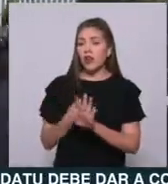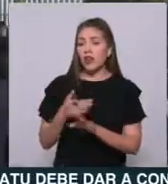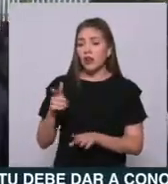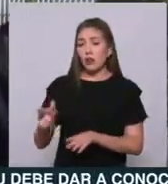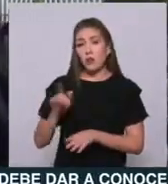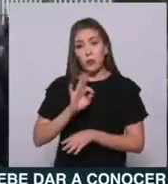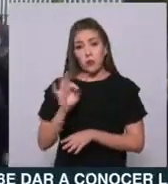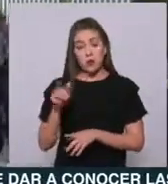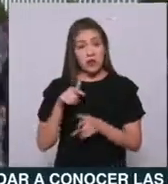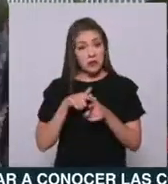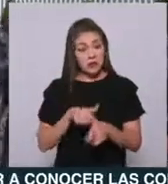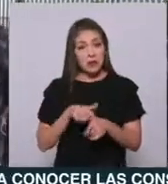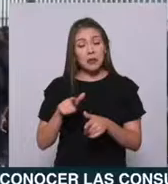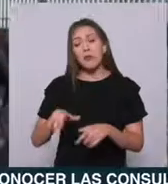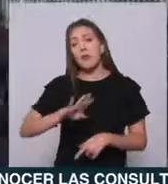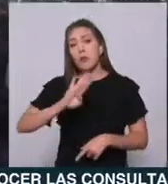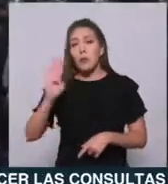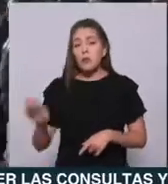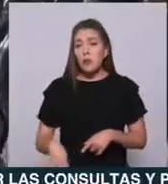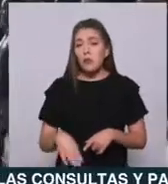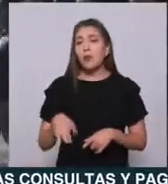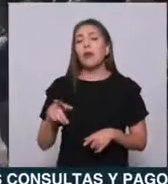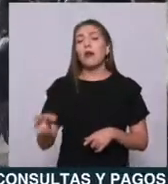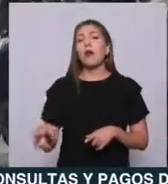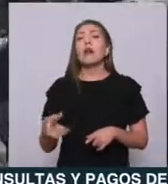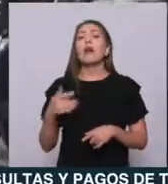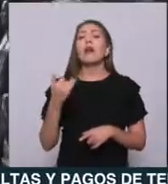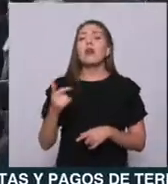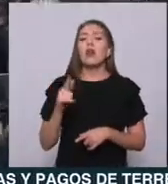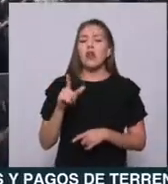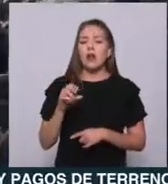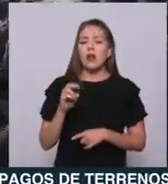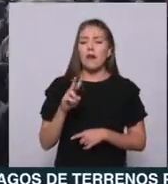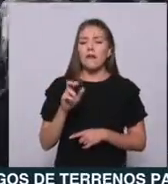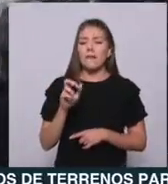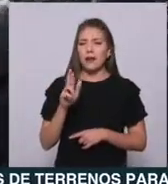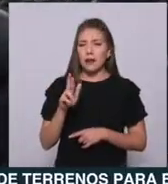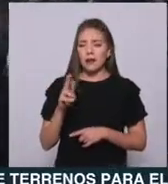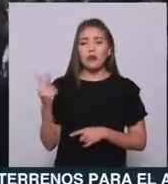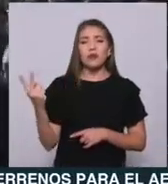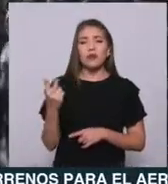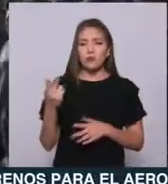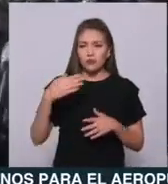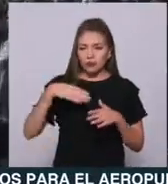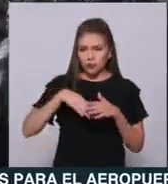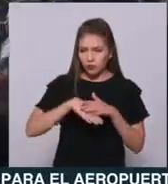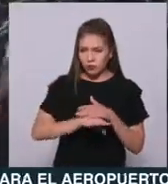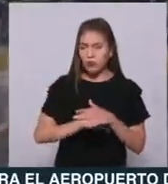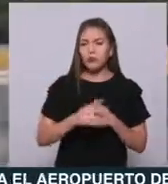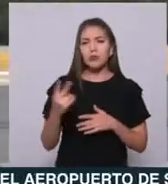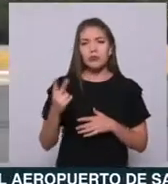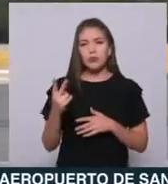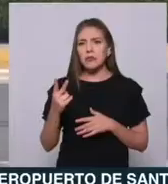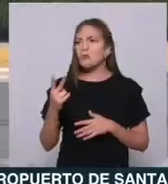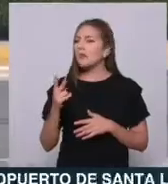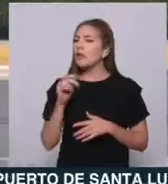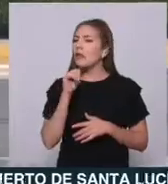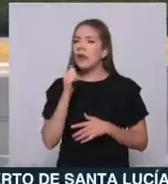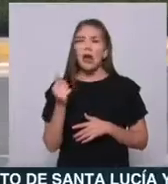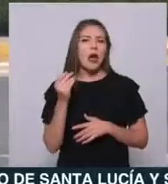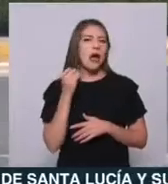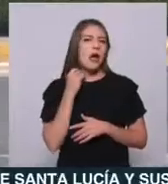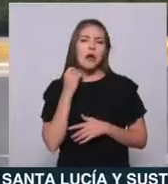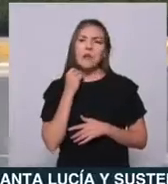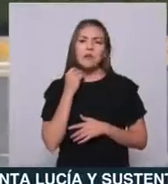movimiento, y el oficial Lover. Los dejaron entrar, nada más de oyentes, los dejaron entrar sin abogado, o